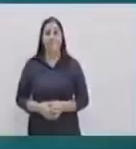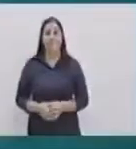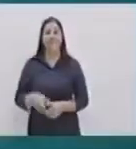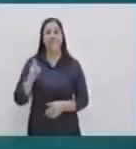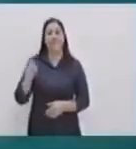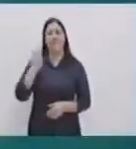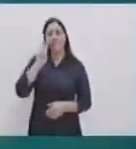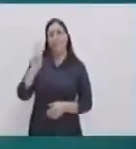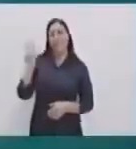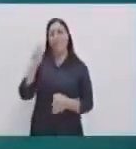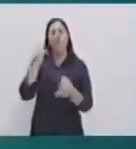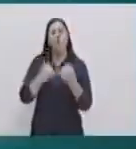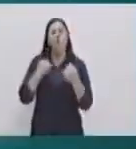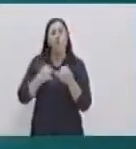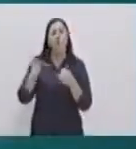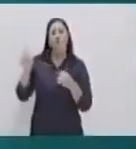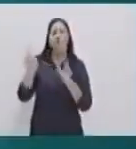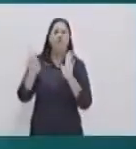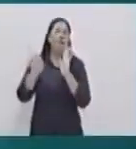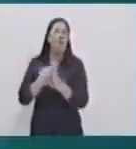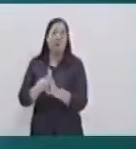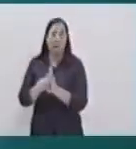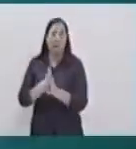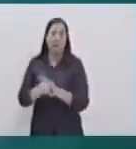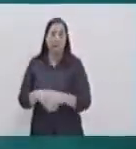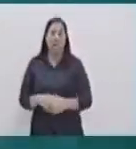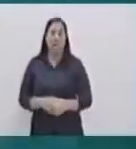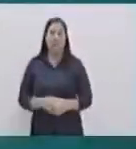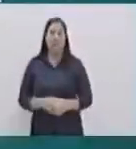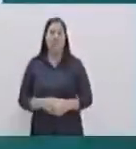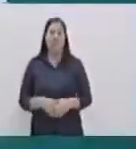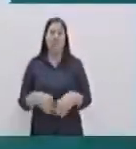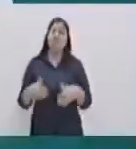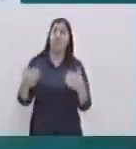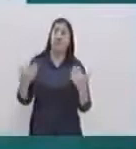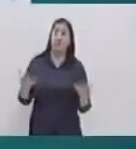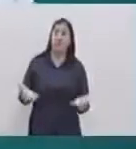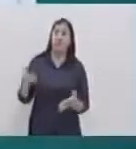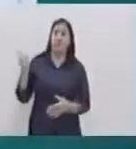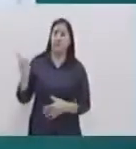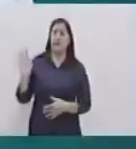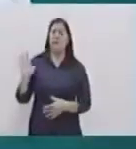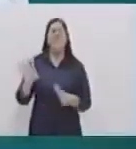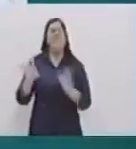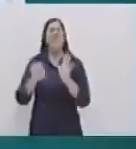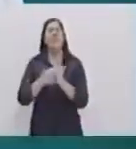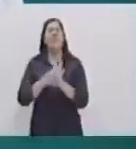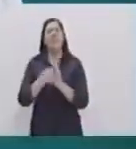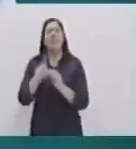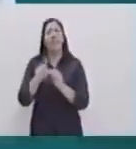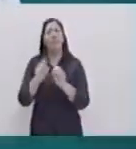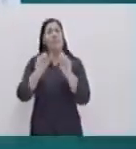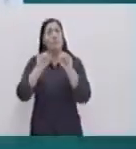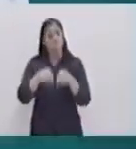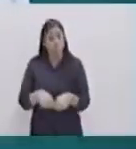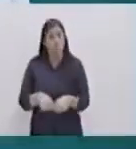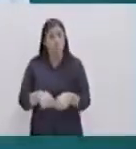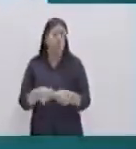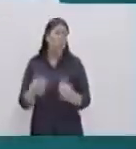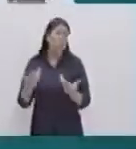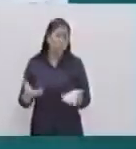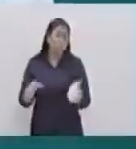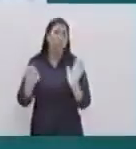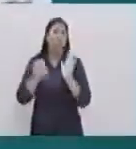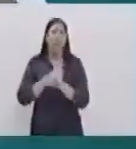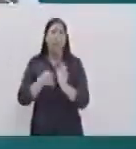Y vamos a ver por último la ejemplificación. ¿A qué se refiere la ejemplificación? Podemos tomar, por